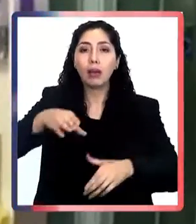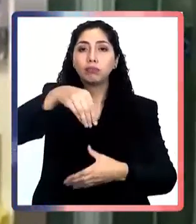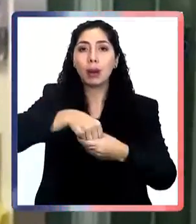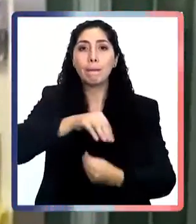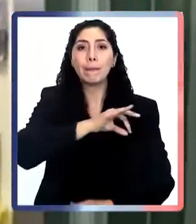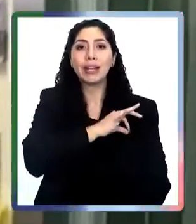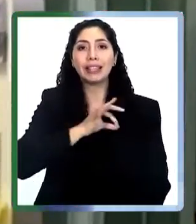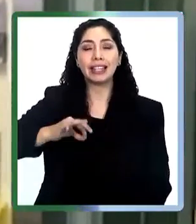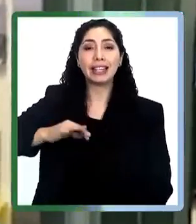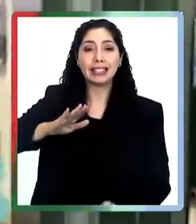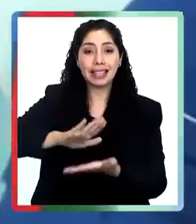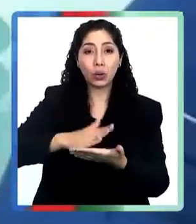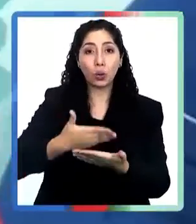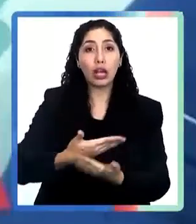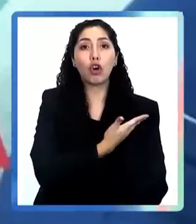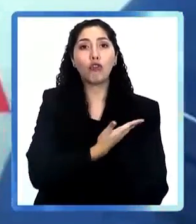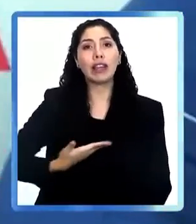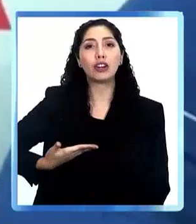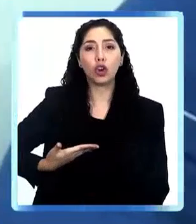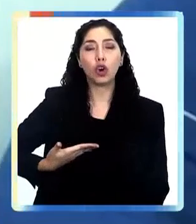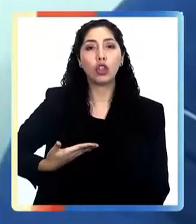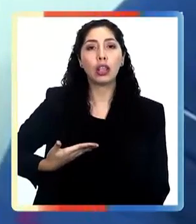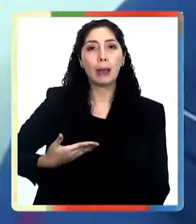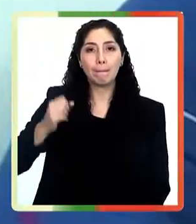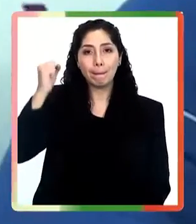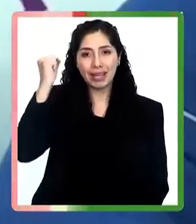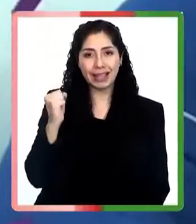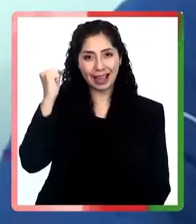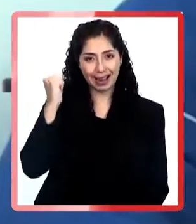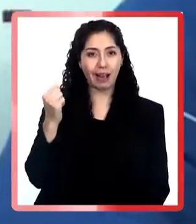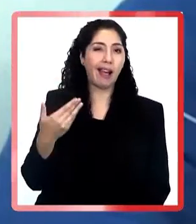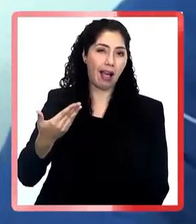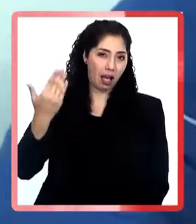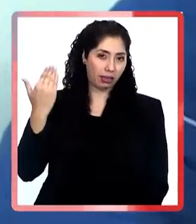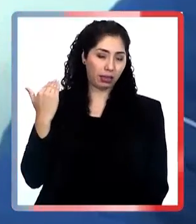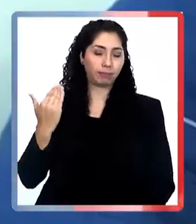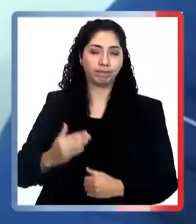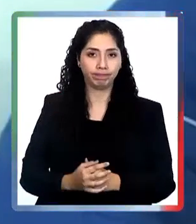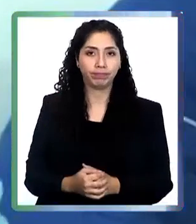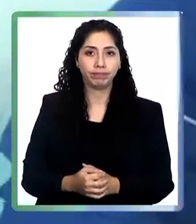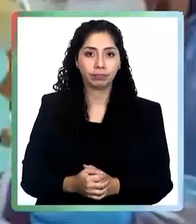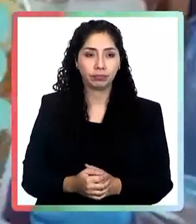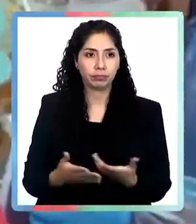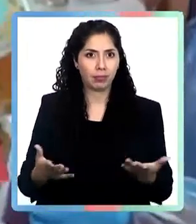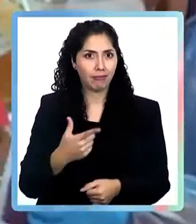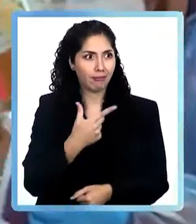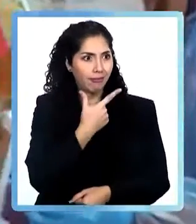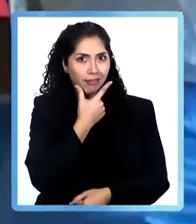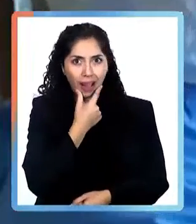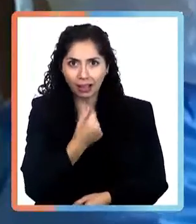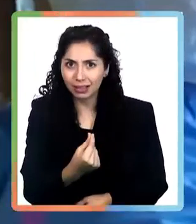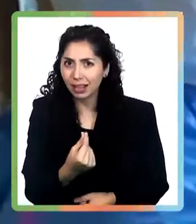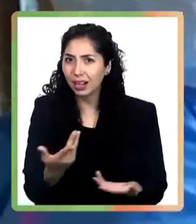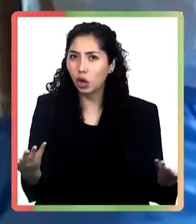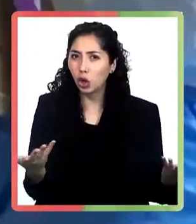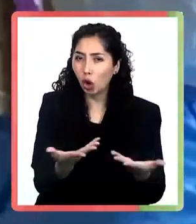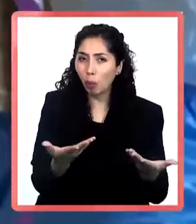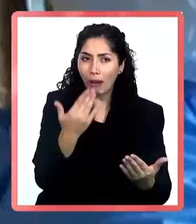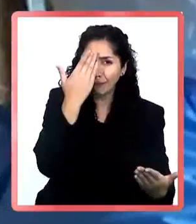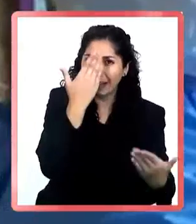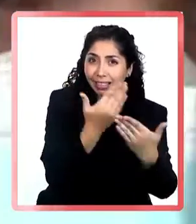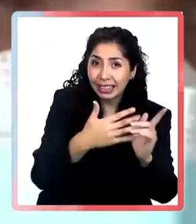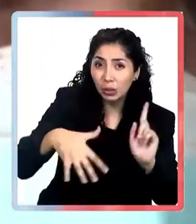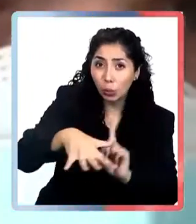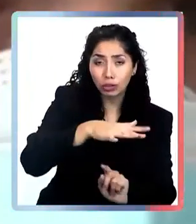de salud del gobierno de vitoria de asesor sebastián piñera para nadie fácil ni obvio como había que